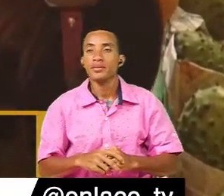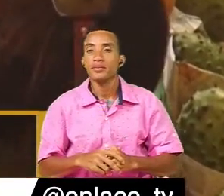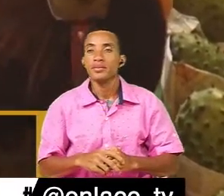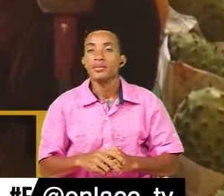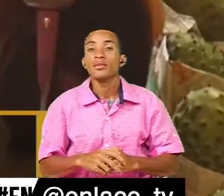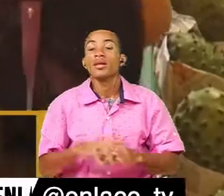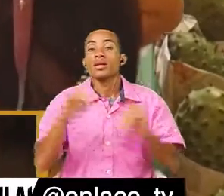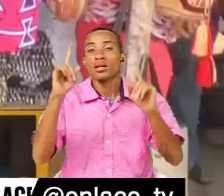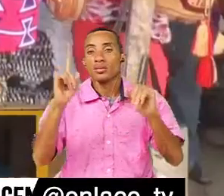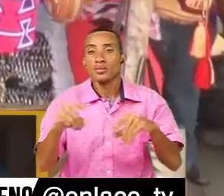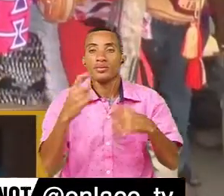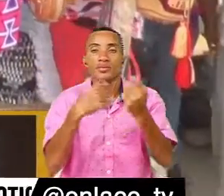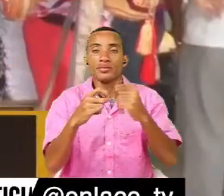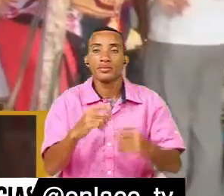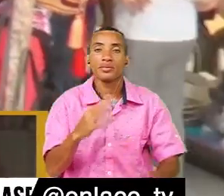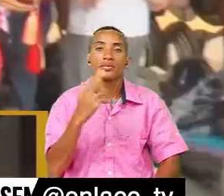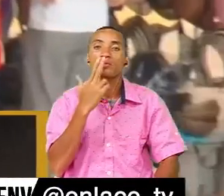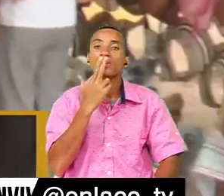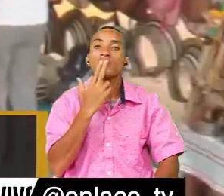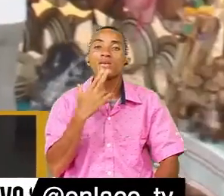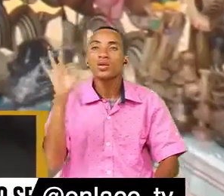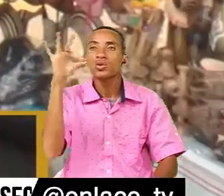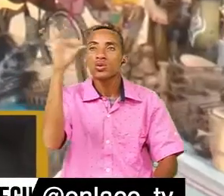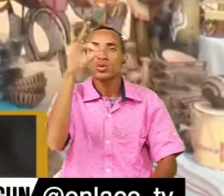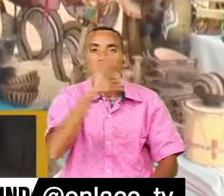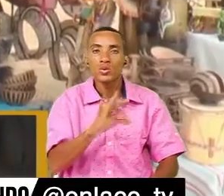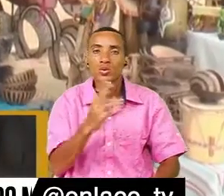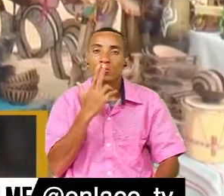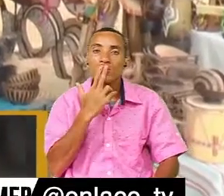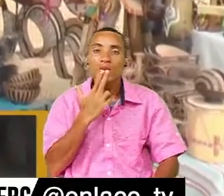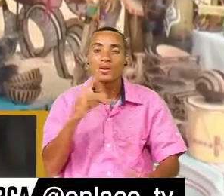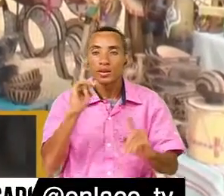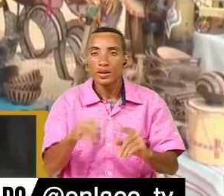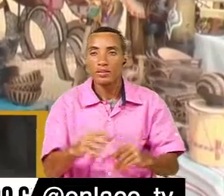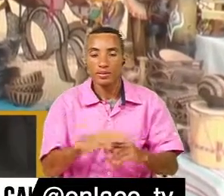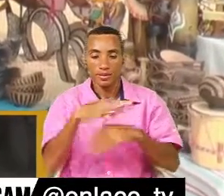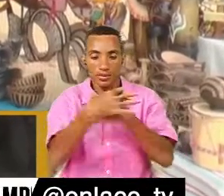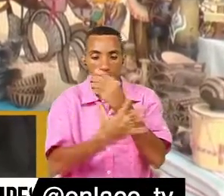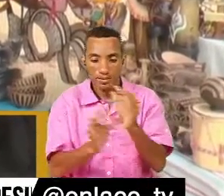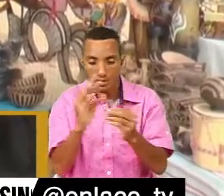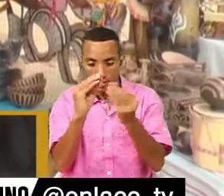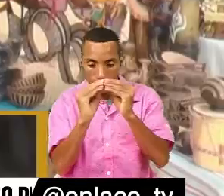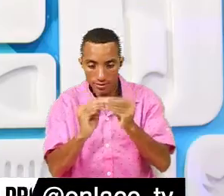también venderán miel certificada y artesanías elaboradas con materiales reciclables.